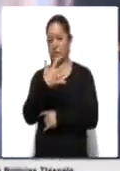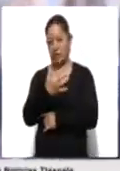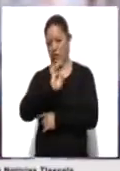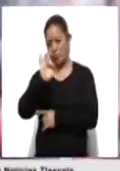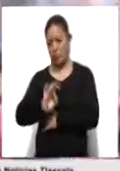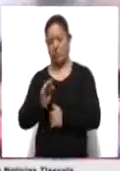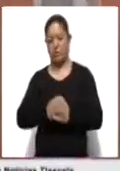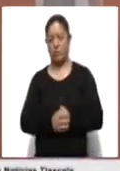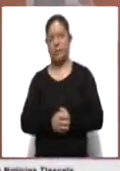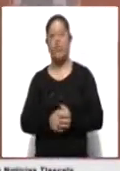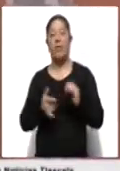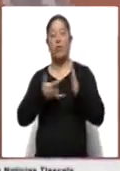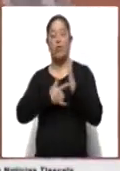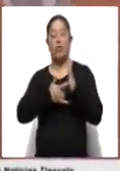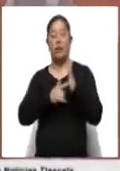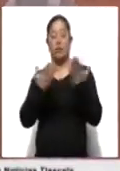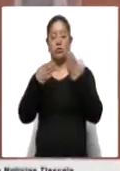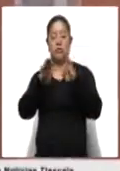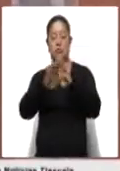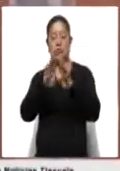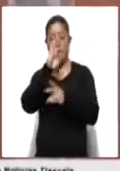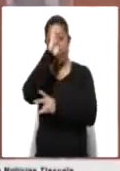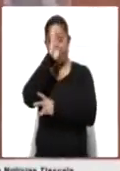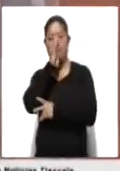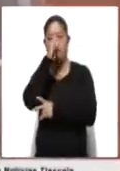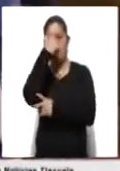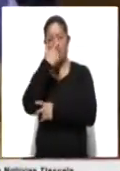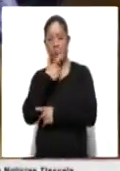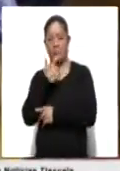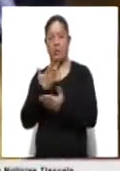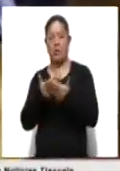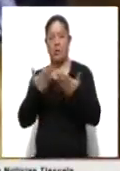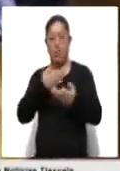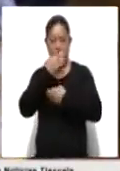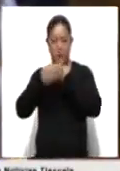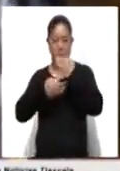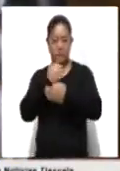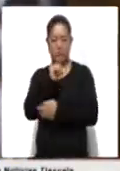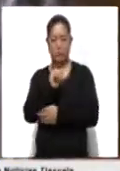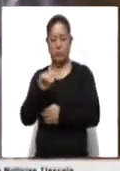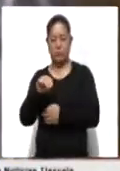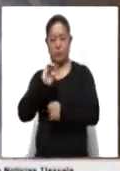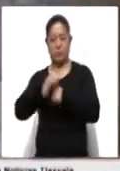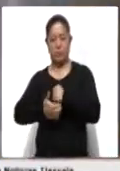75% y horario de cierre a la medianoche. Adán Morales, Ahora Noticias.